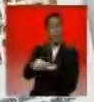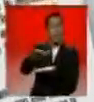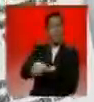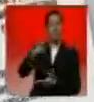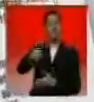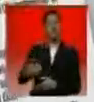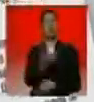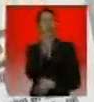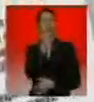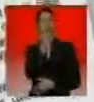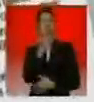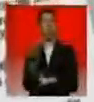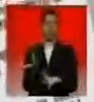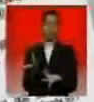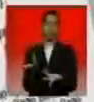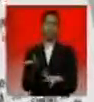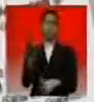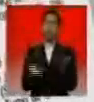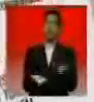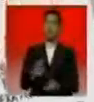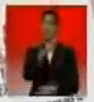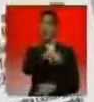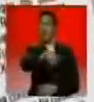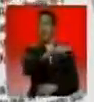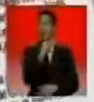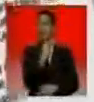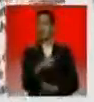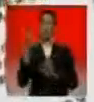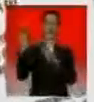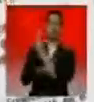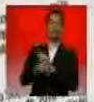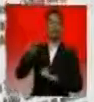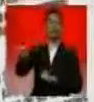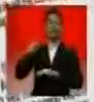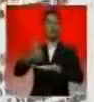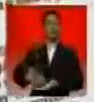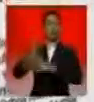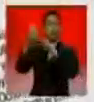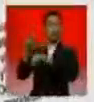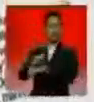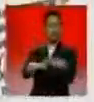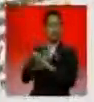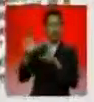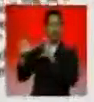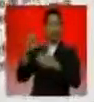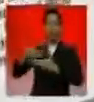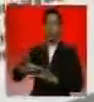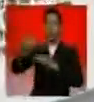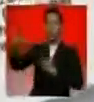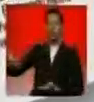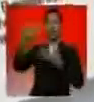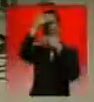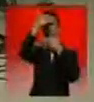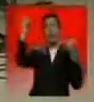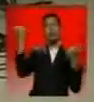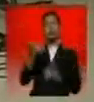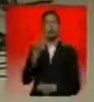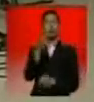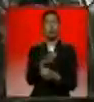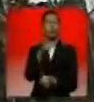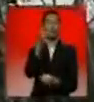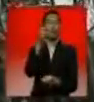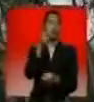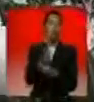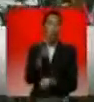denuncia presentada, los acusadores señalan también que Carlos Ochoa utilizó un documento supuestamente falso y por dicha modificación se habría sancionado a